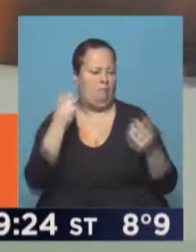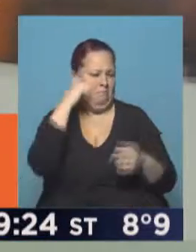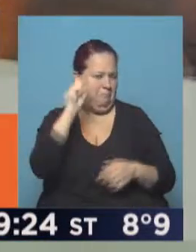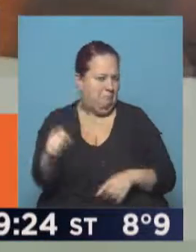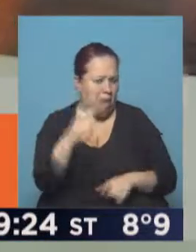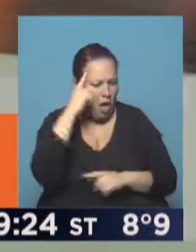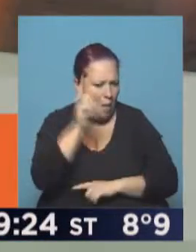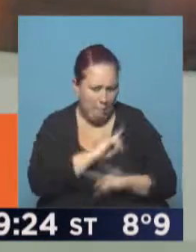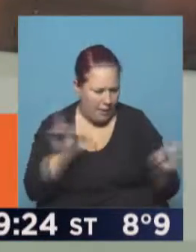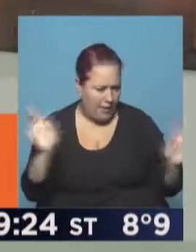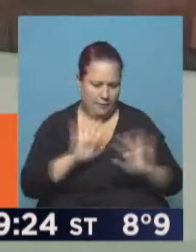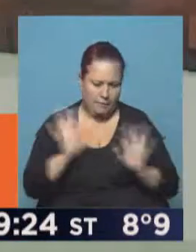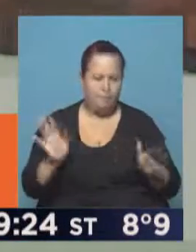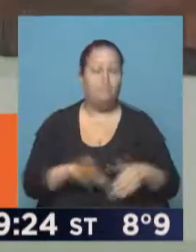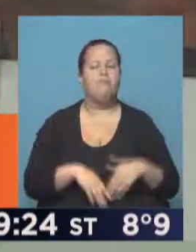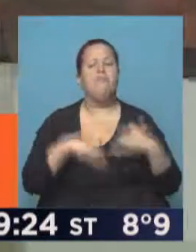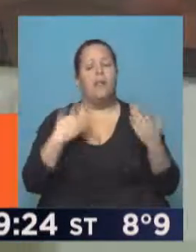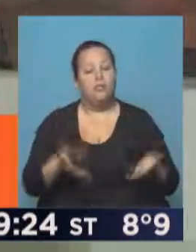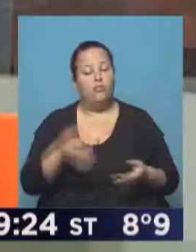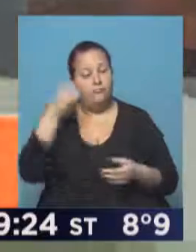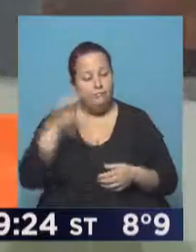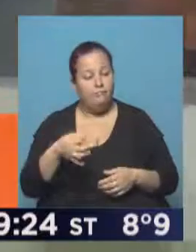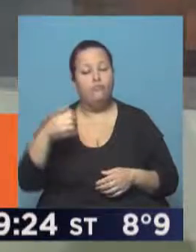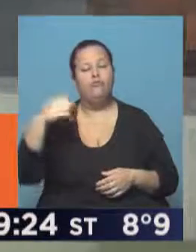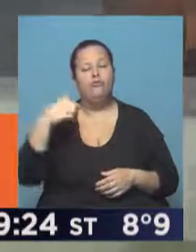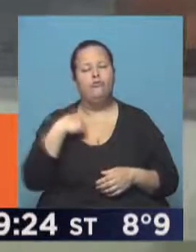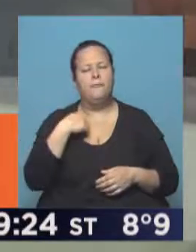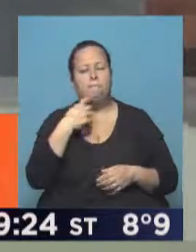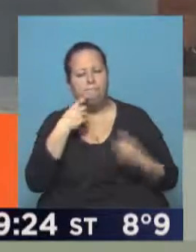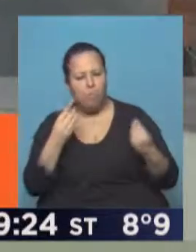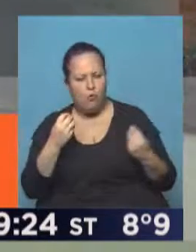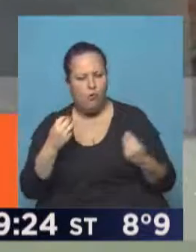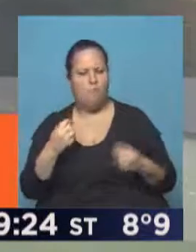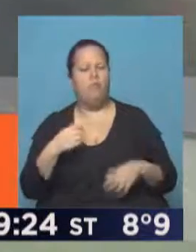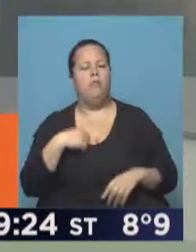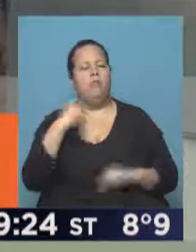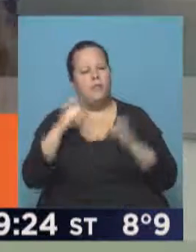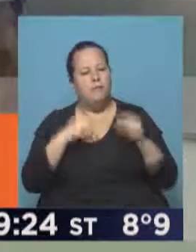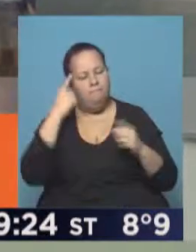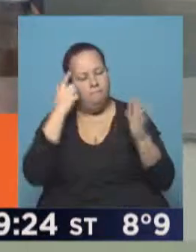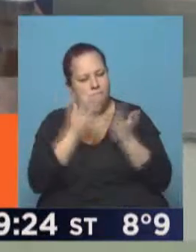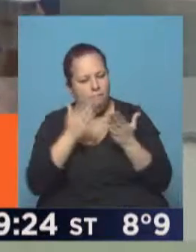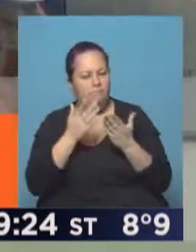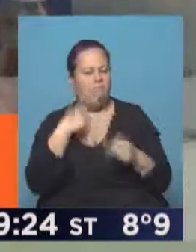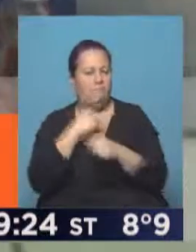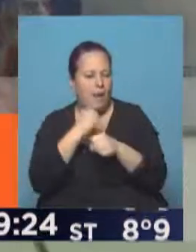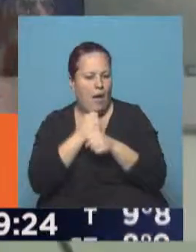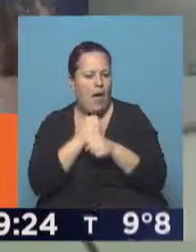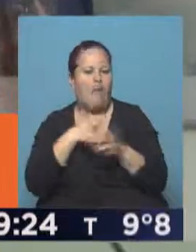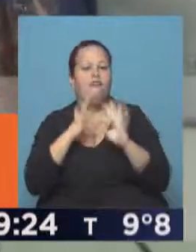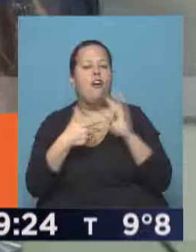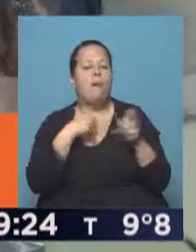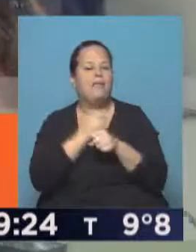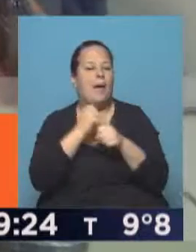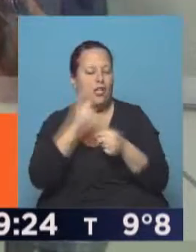inesperada e inesperable. Entonces, concretamente, cuando yo me hice esa pregunta, empecé a trabajar. Mi herramienta de